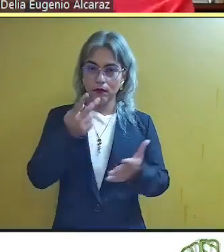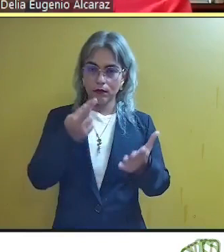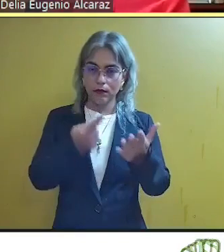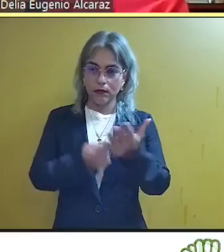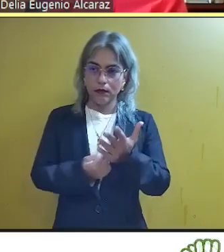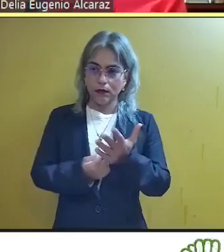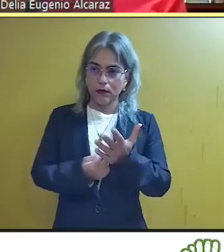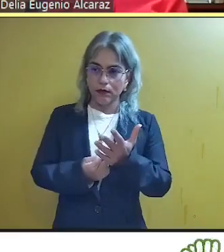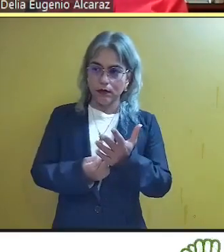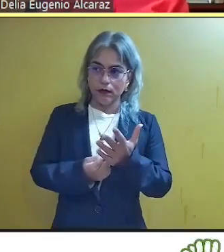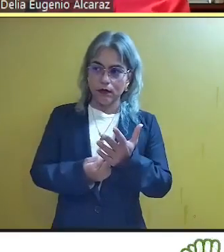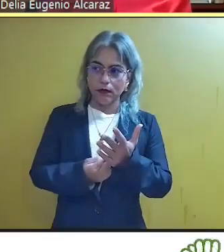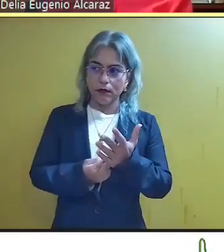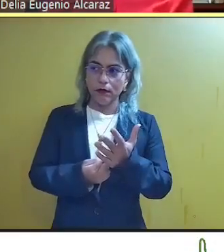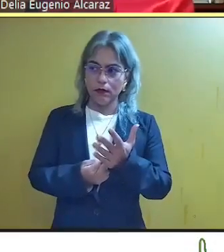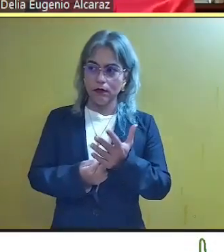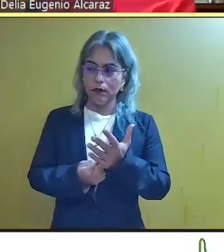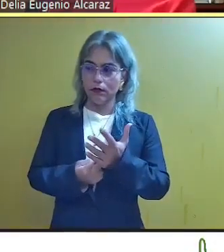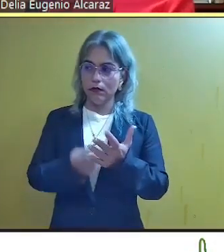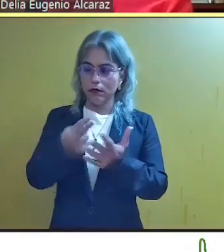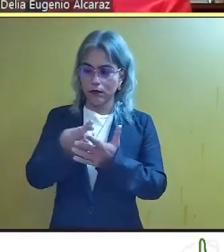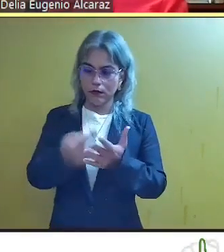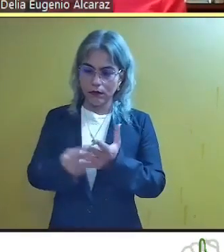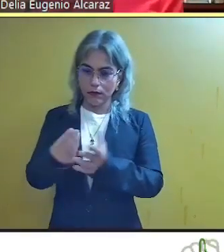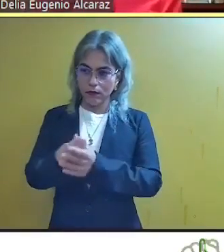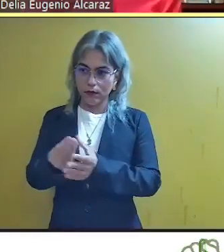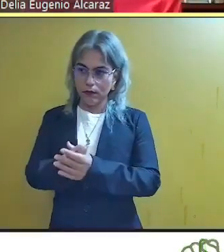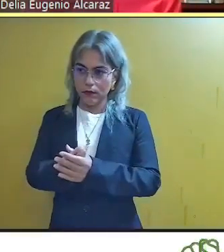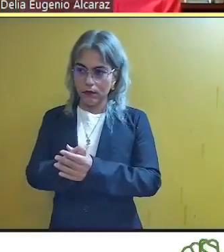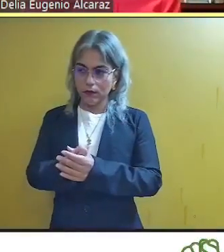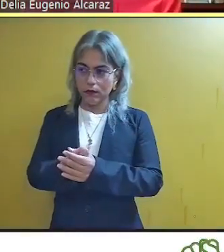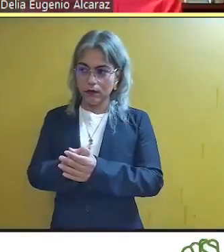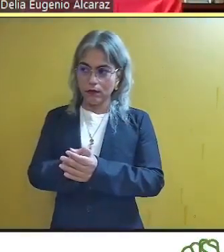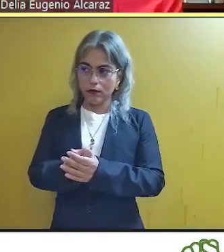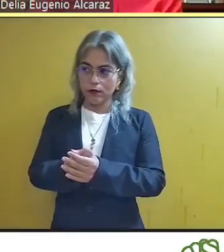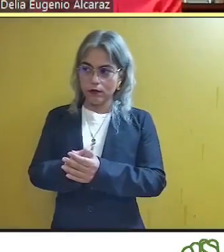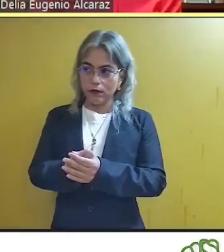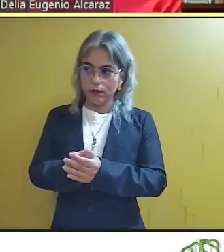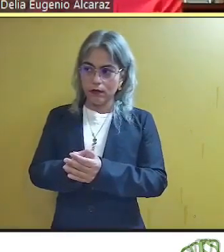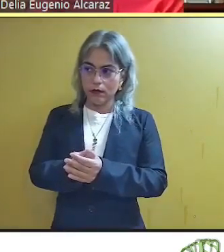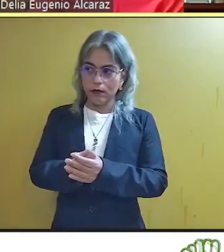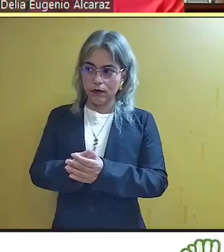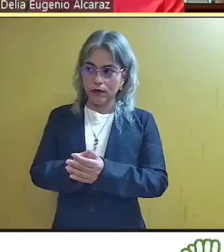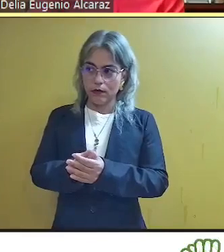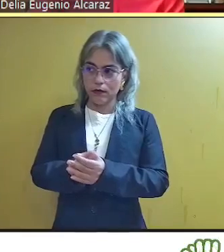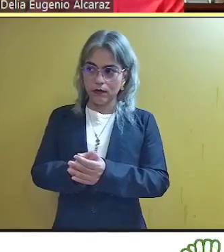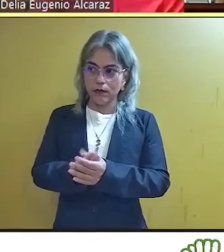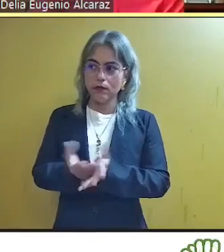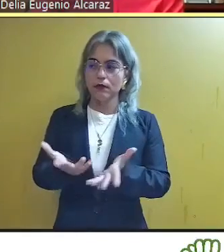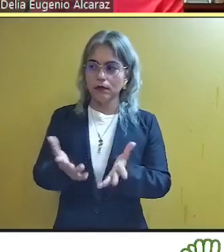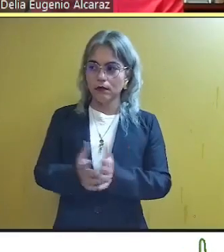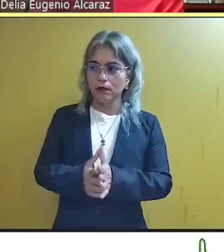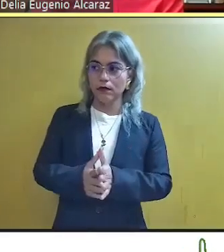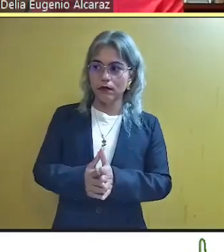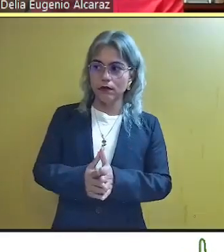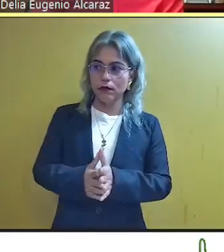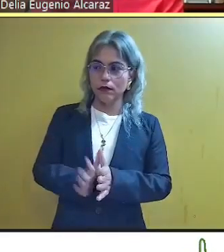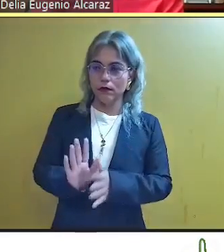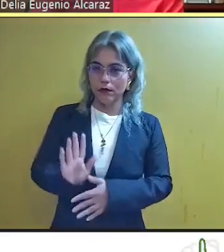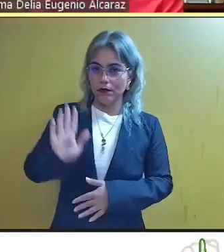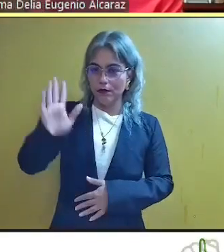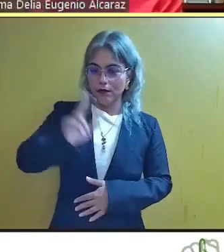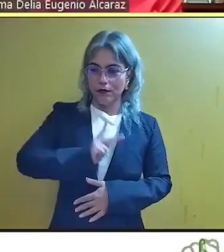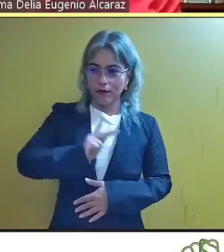originalmente constituido sea hecho como voto particular. Muy amable,